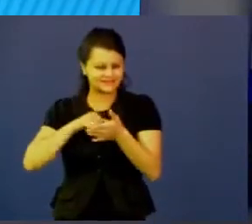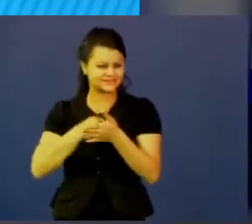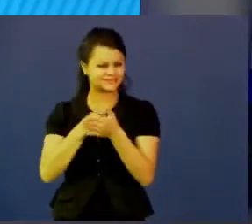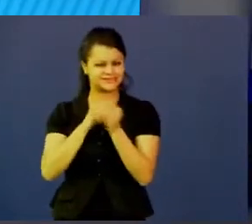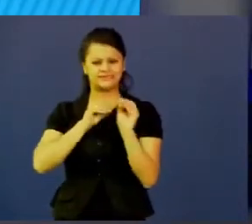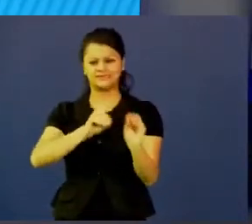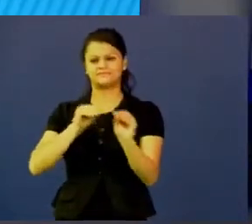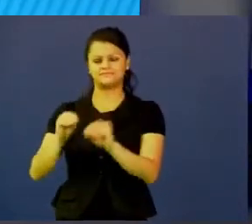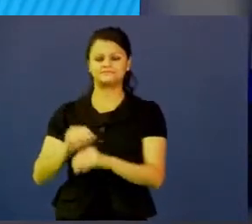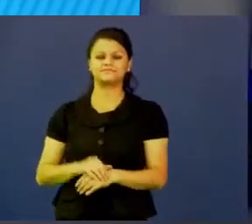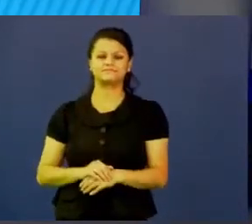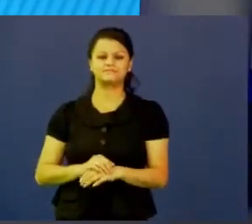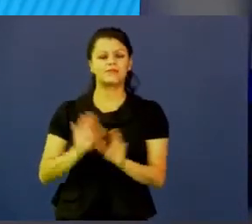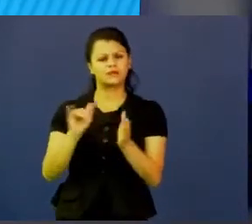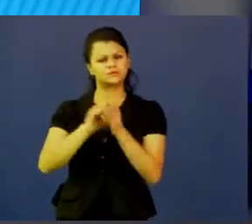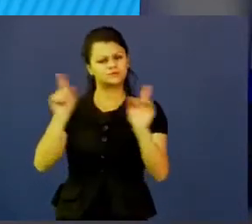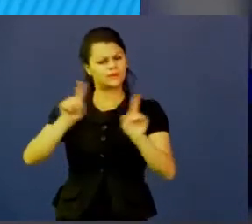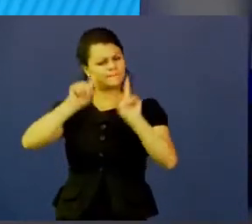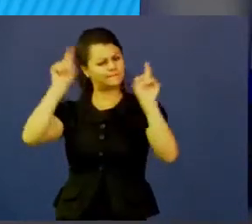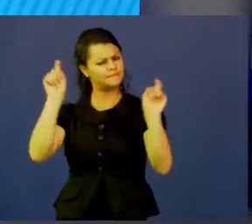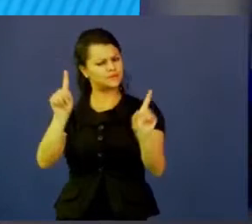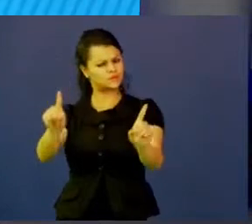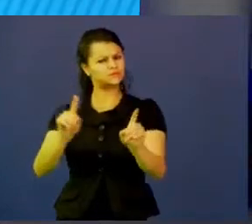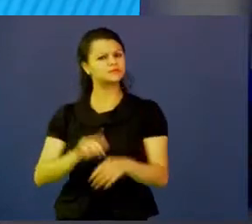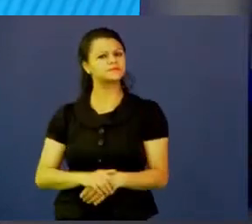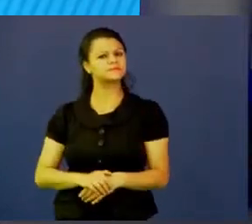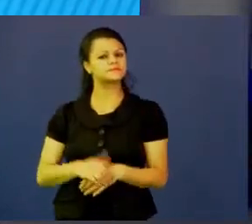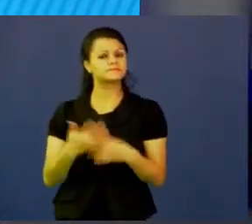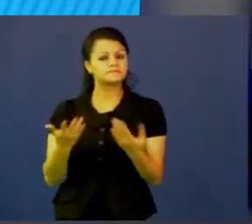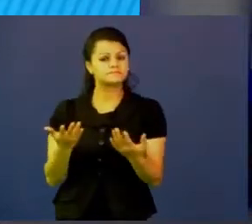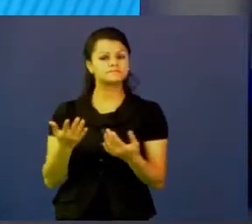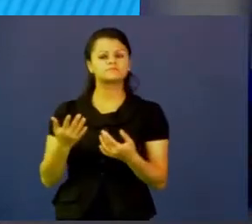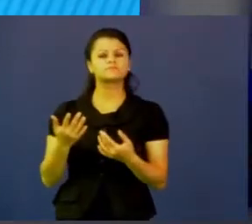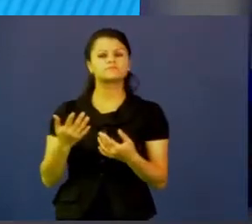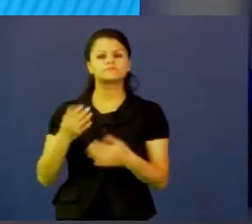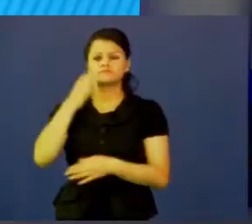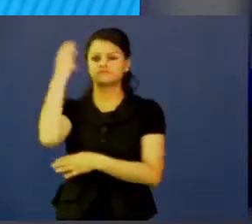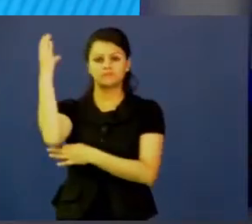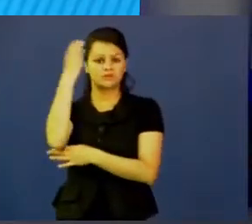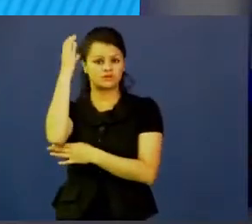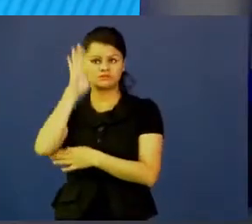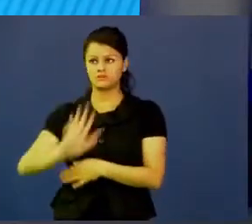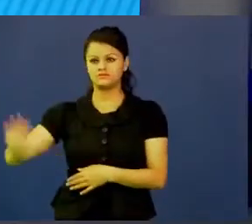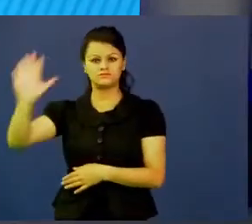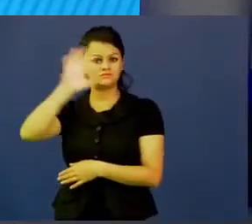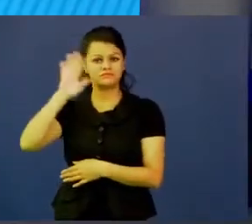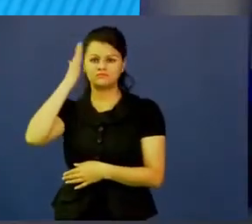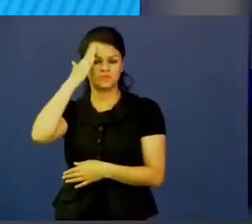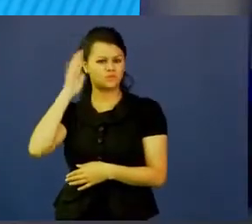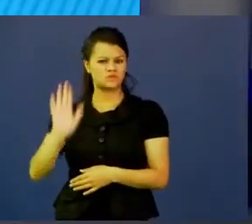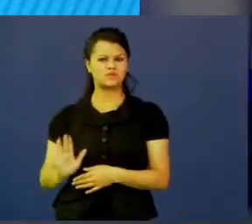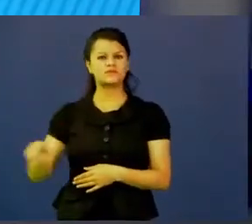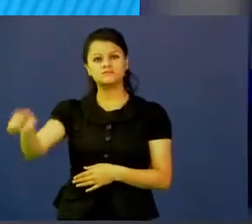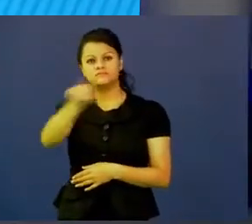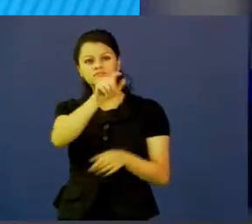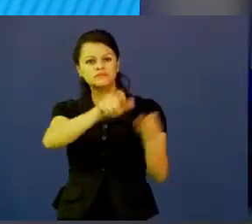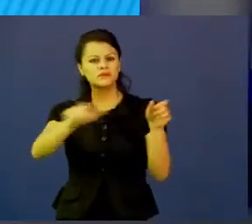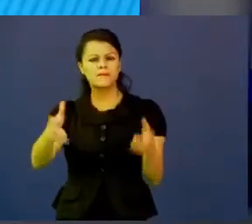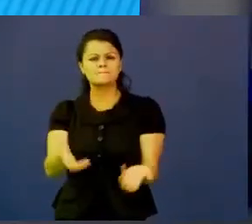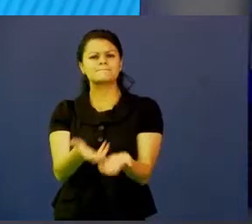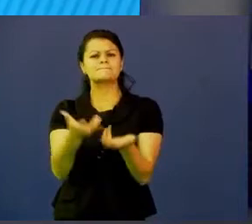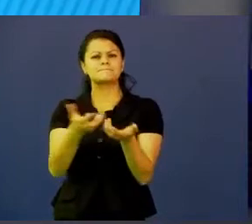ejemplo, hay una pregunta muy grande. Colombia no sabe, por ejemplo, cuál es la tasa de analfabetismo digital de los